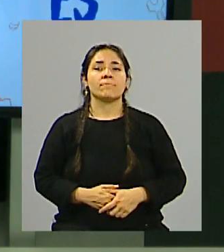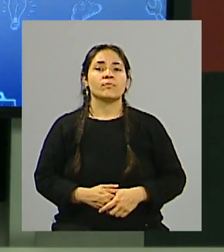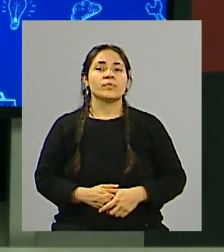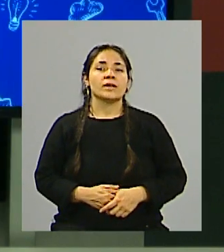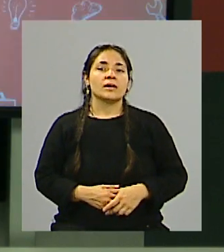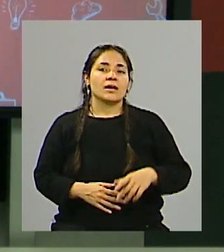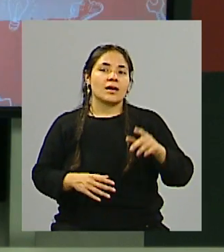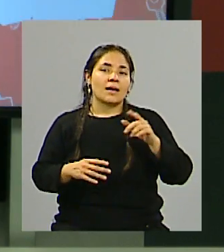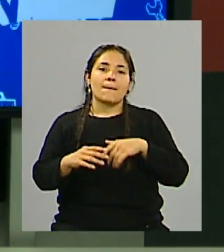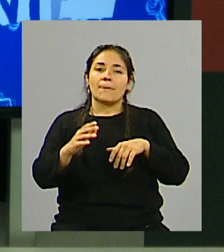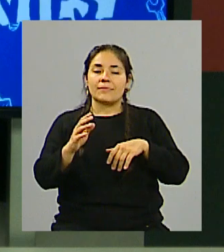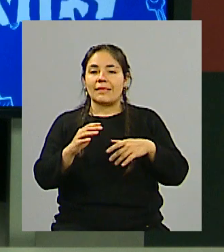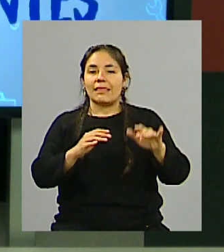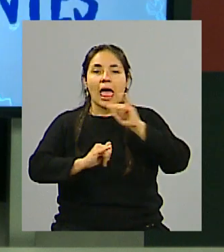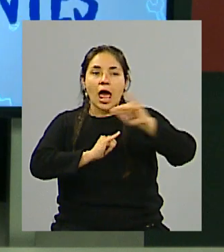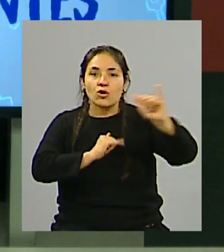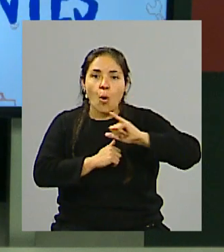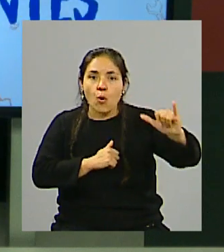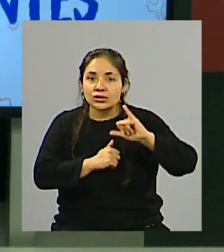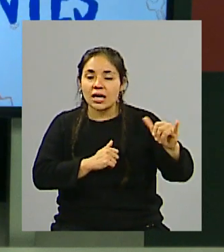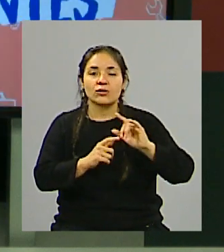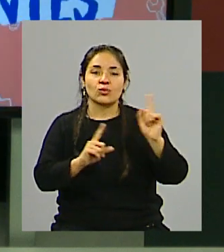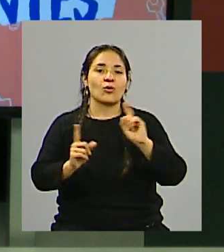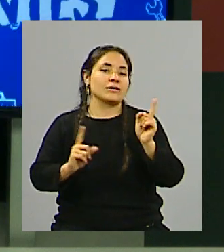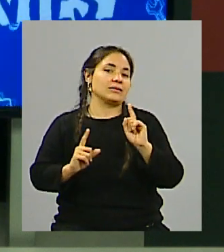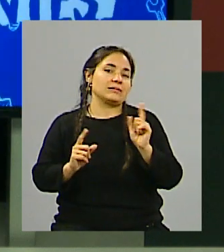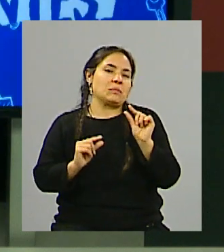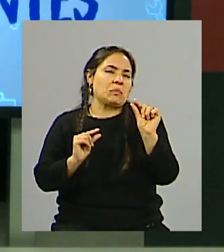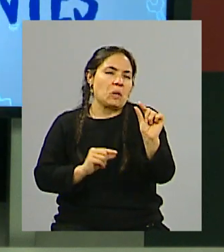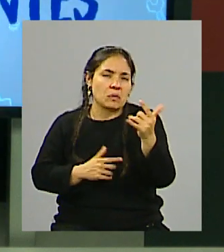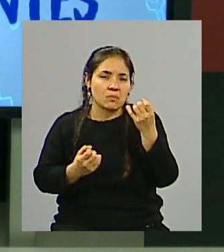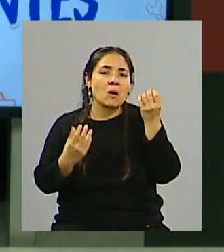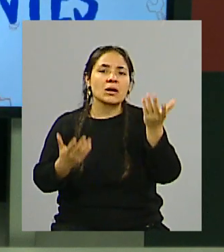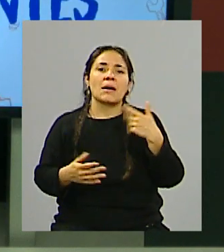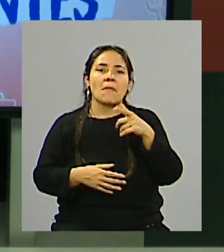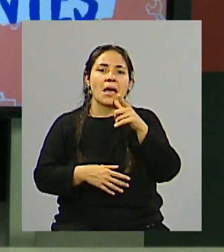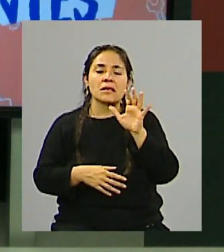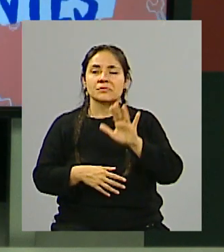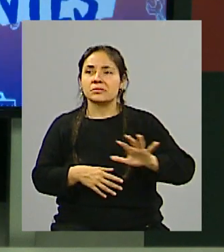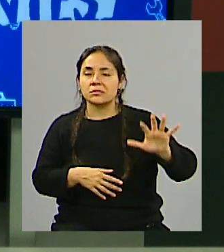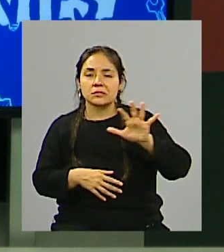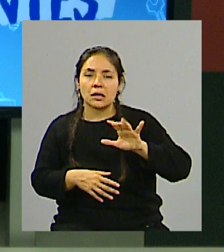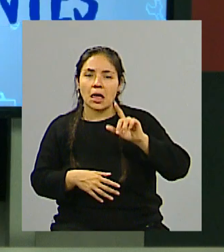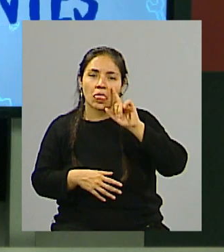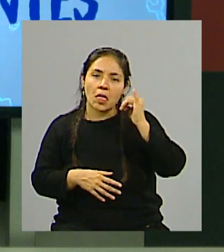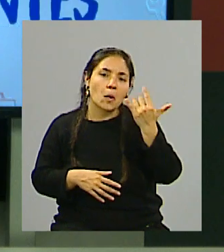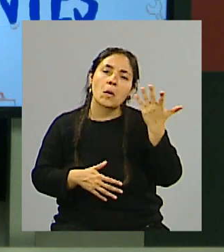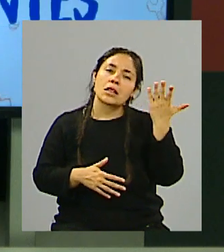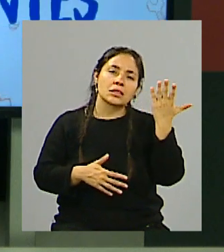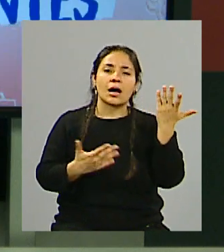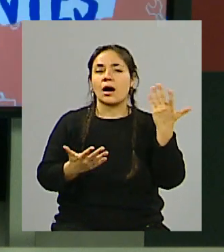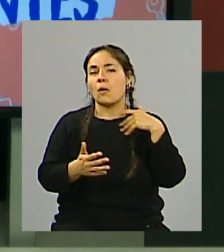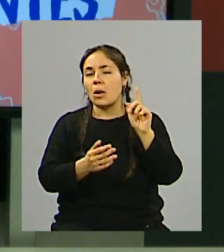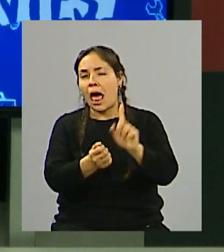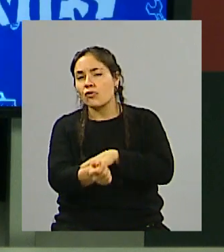violencias más denunciadas, ¿sí? Porque es una de las violencias más invisibles, más naturalizadas que se ejerce contra la mujer. Entonces,